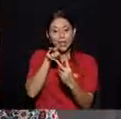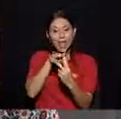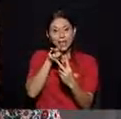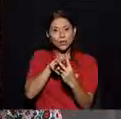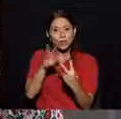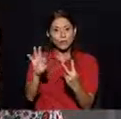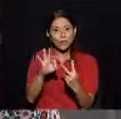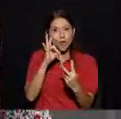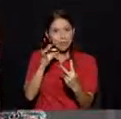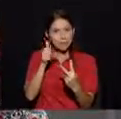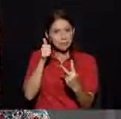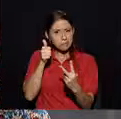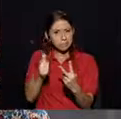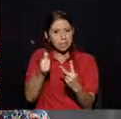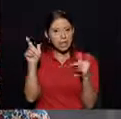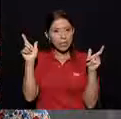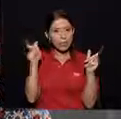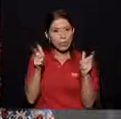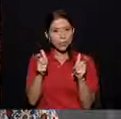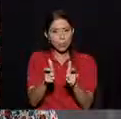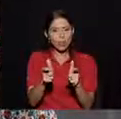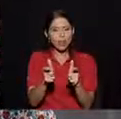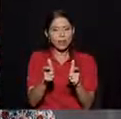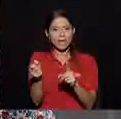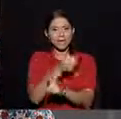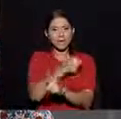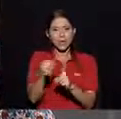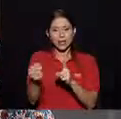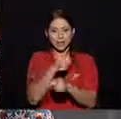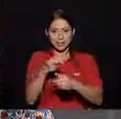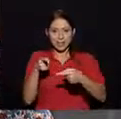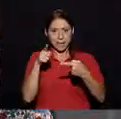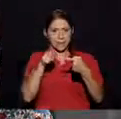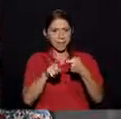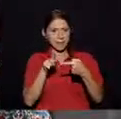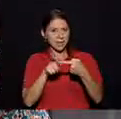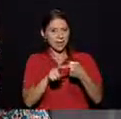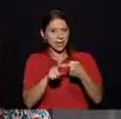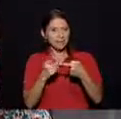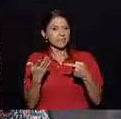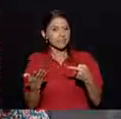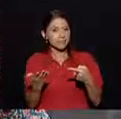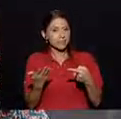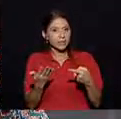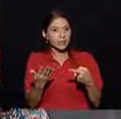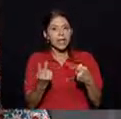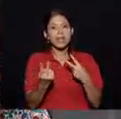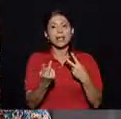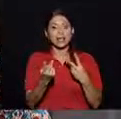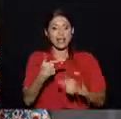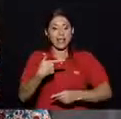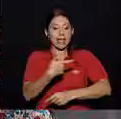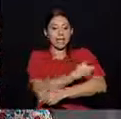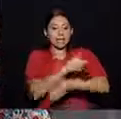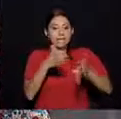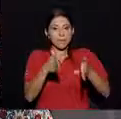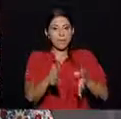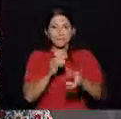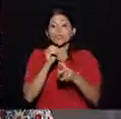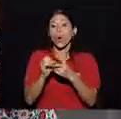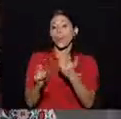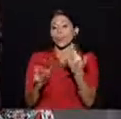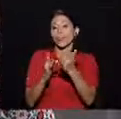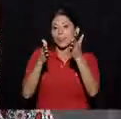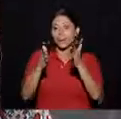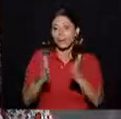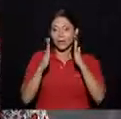segundo, las escuelas de crianza, que yo creo que ahí el Patronato Nacional de la Infancia ha hecho un gran esfuerzo digno de